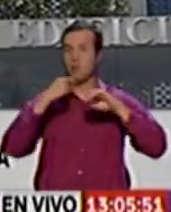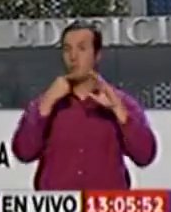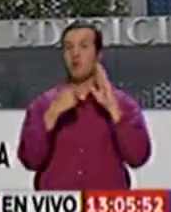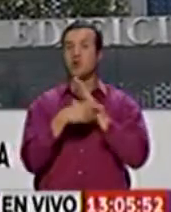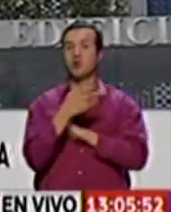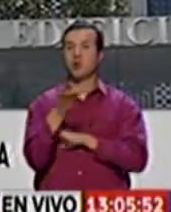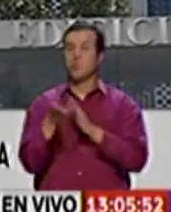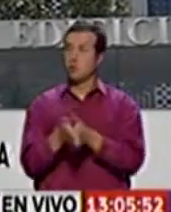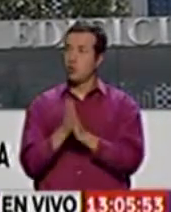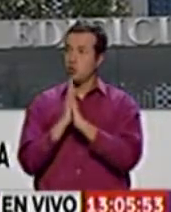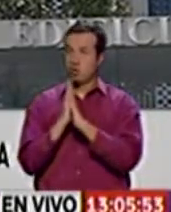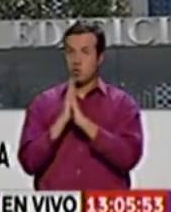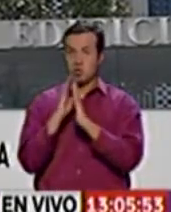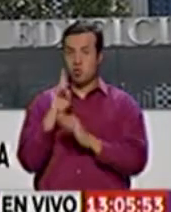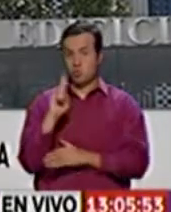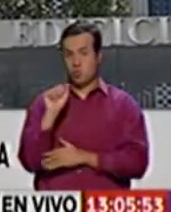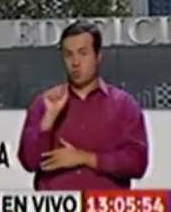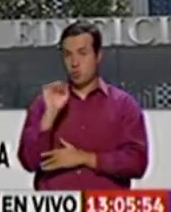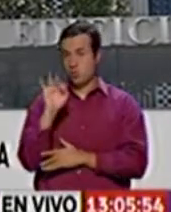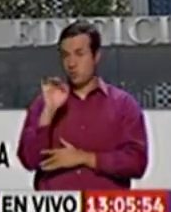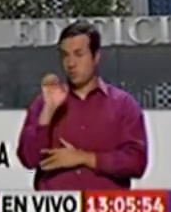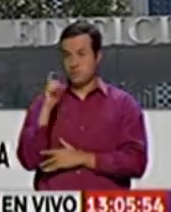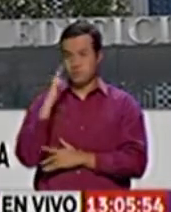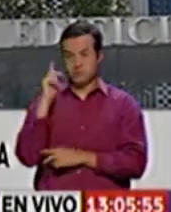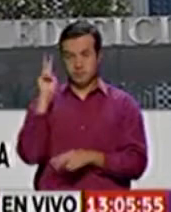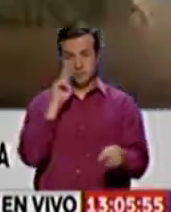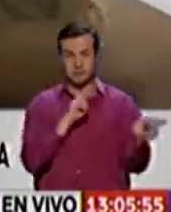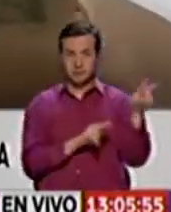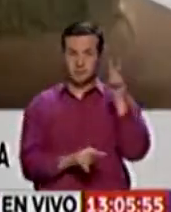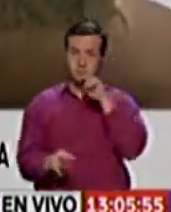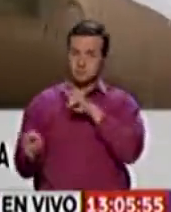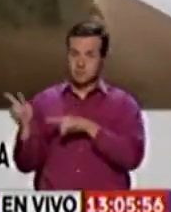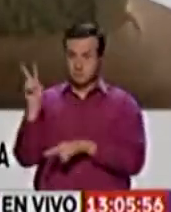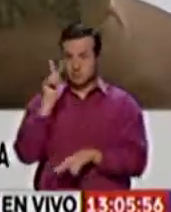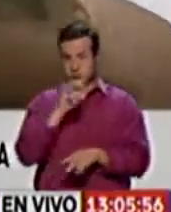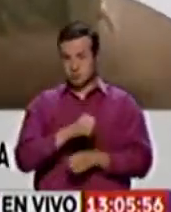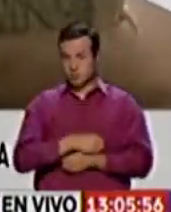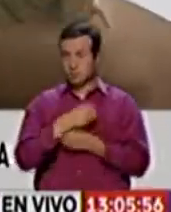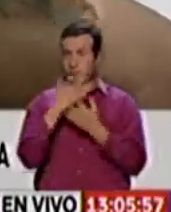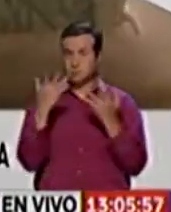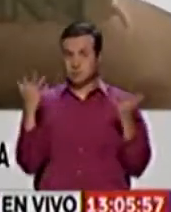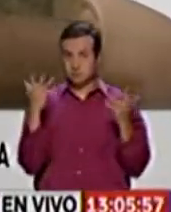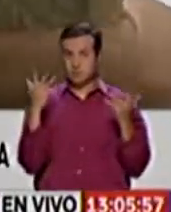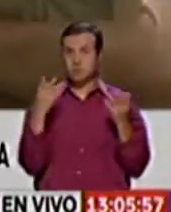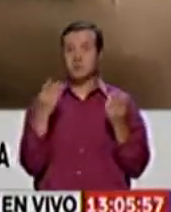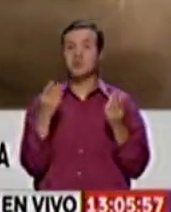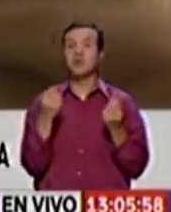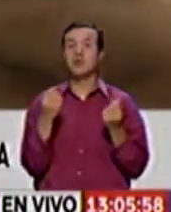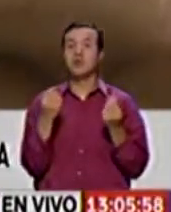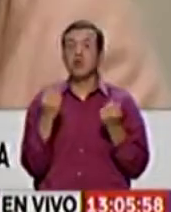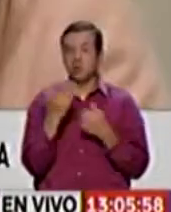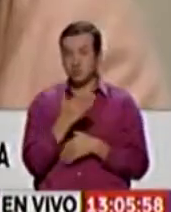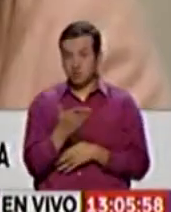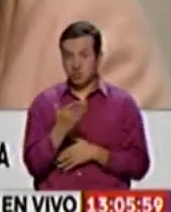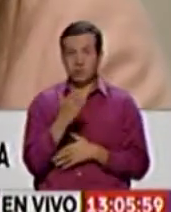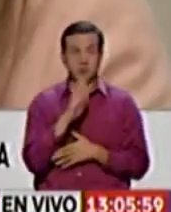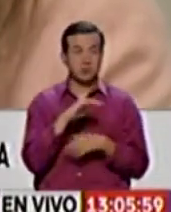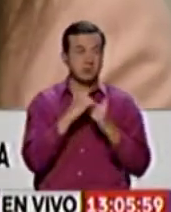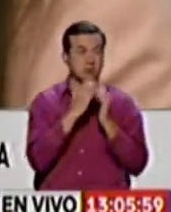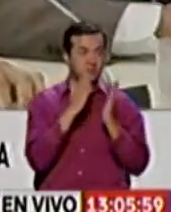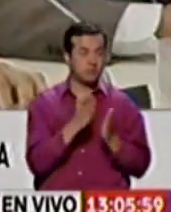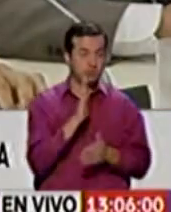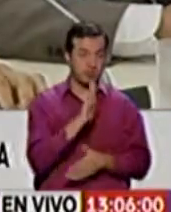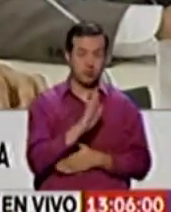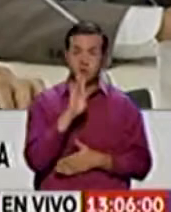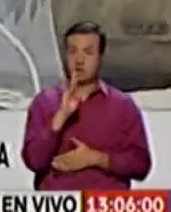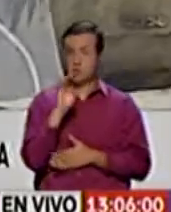ellas, solicitó a la Unidad de Análisis Financiero y Económico, UAFE, un informe ampliado de los movimientos financieros, tanto de la legisladora,